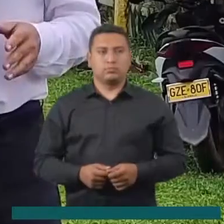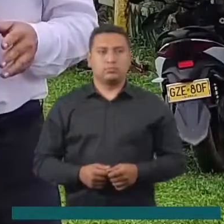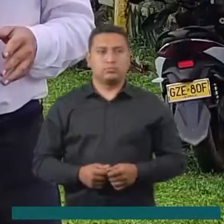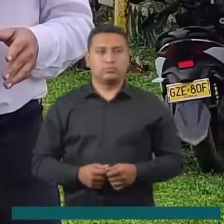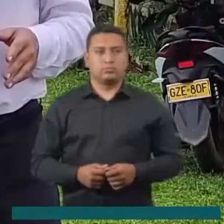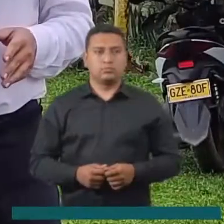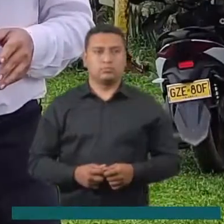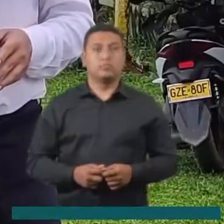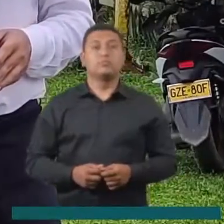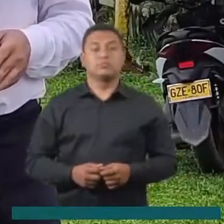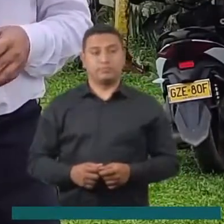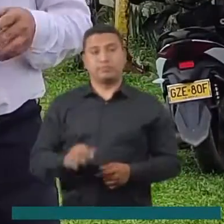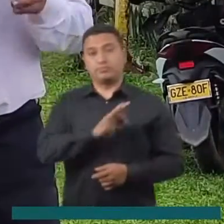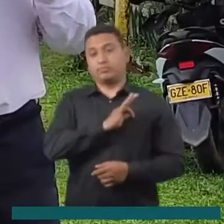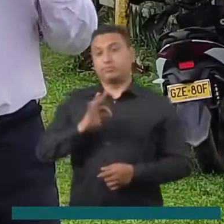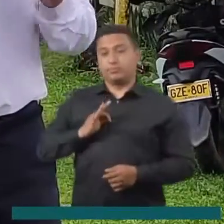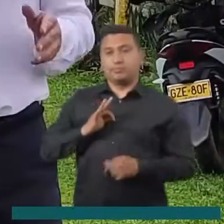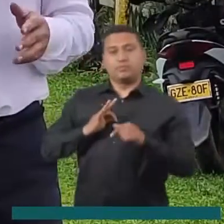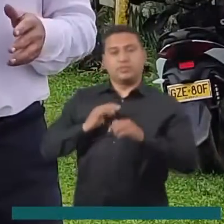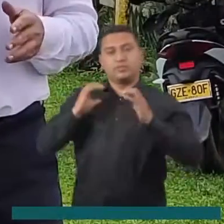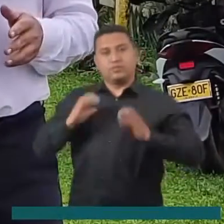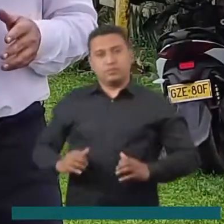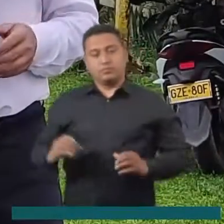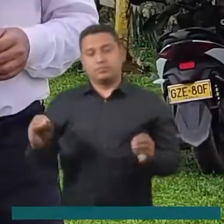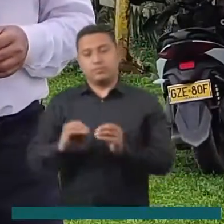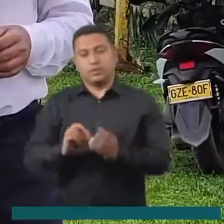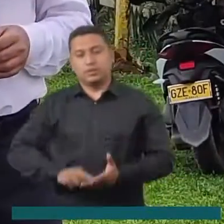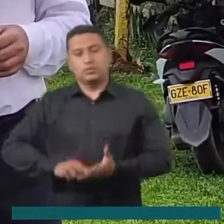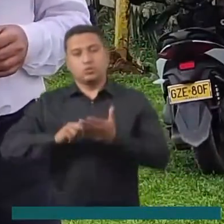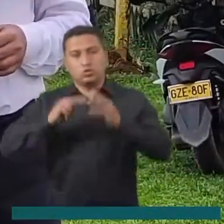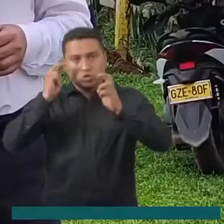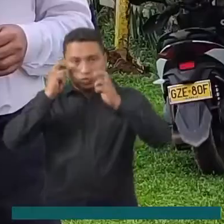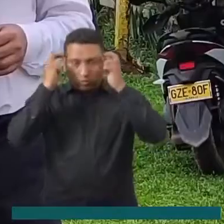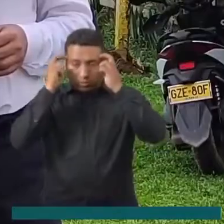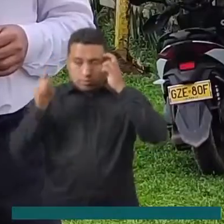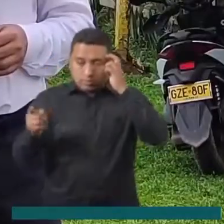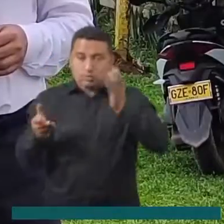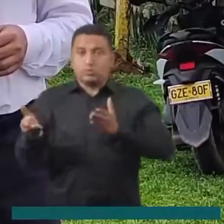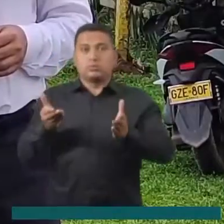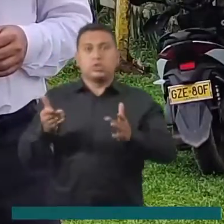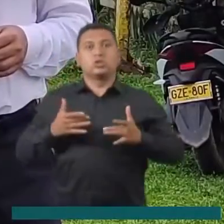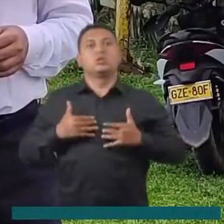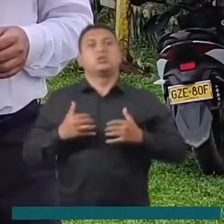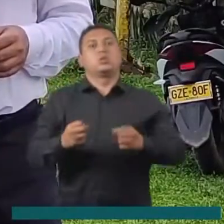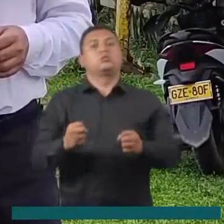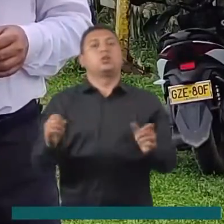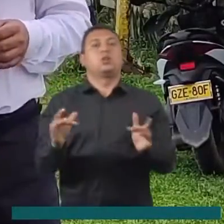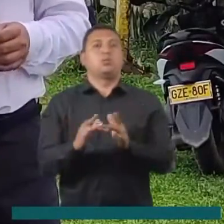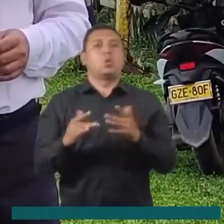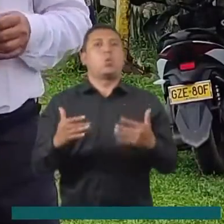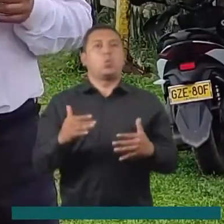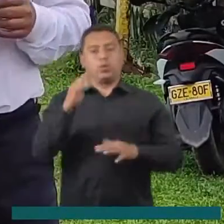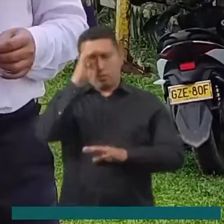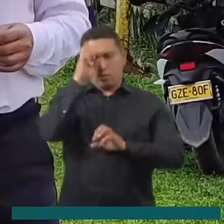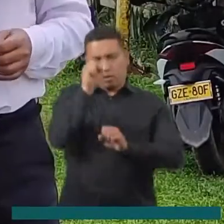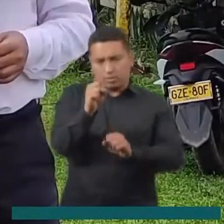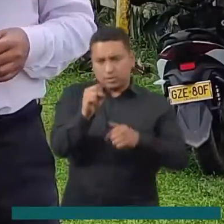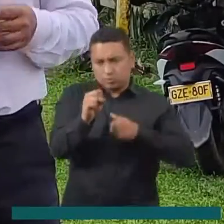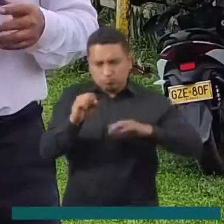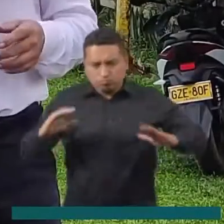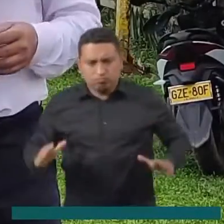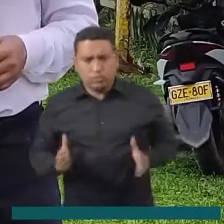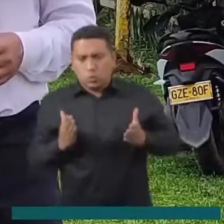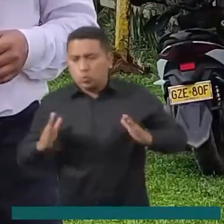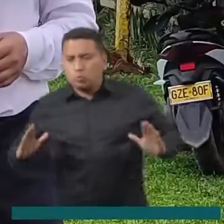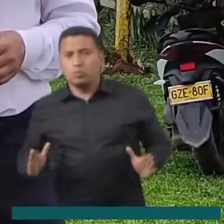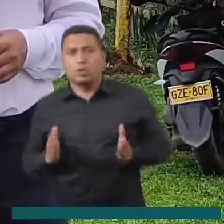Las terapias físicas y la rehabilitación cognitiva son servicios en salud que pueden llegar a mejorar las capacidades de muchas personas